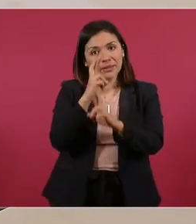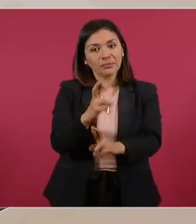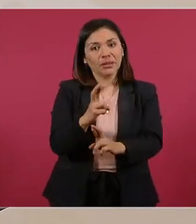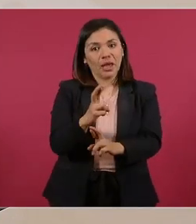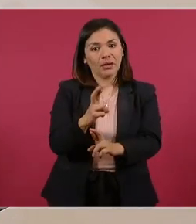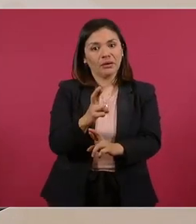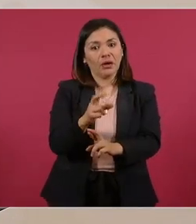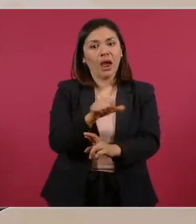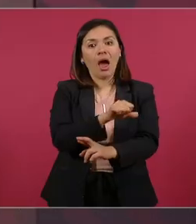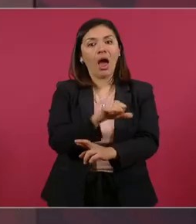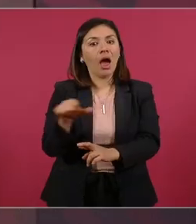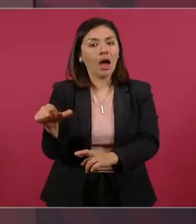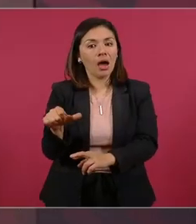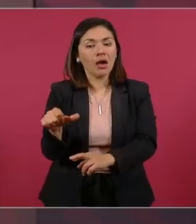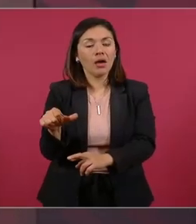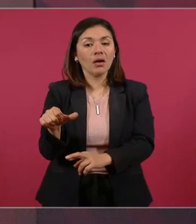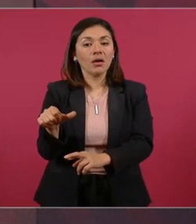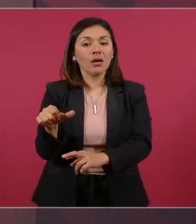a las